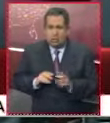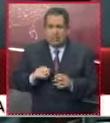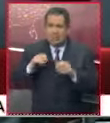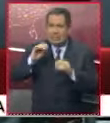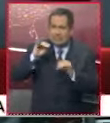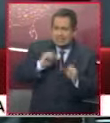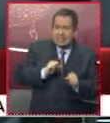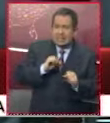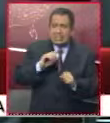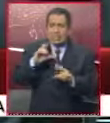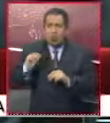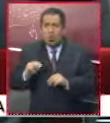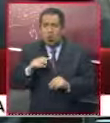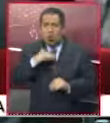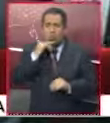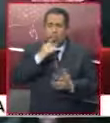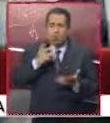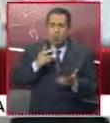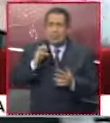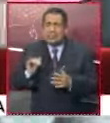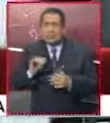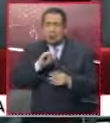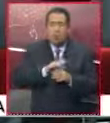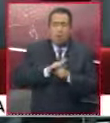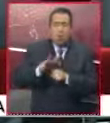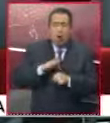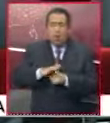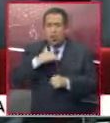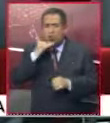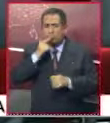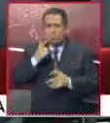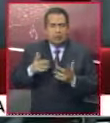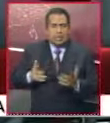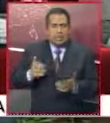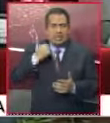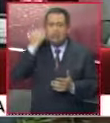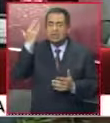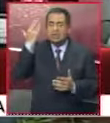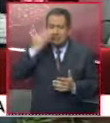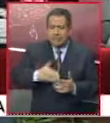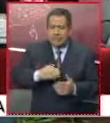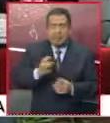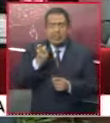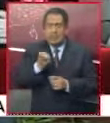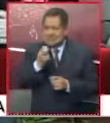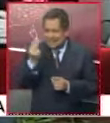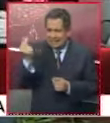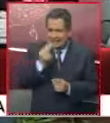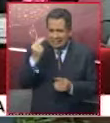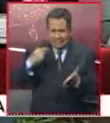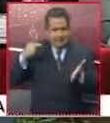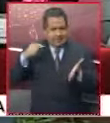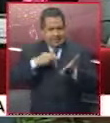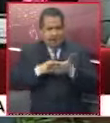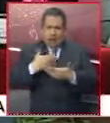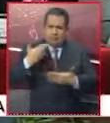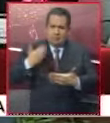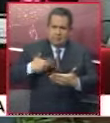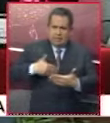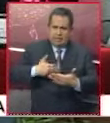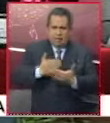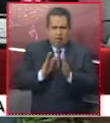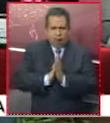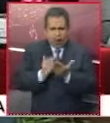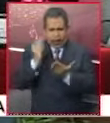corrupto, si se cometió o no un acto de corrupción. Para ello requerimos que el expediente